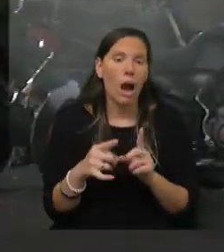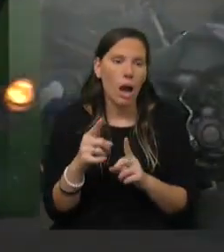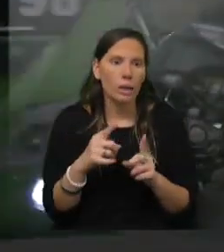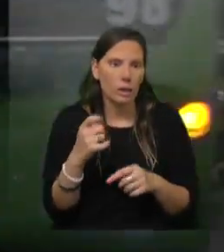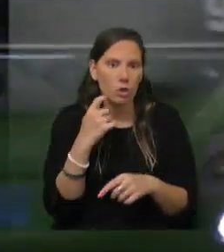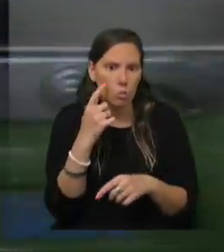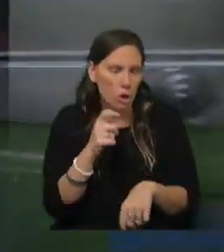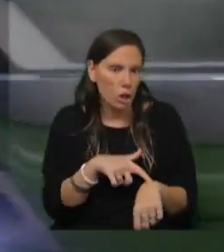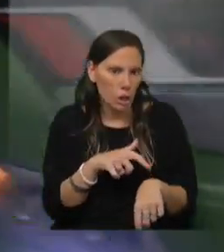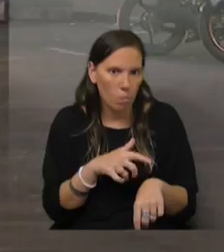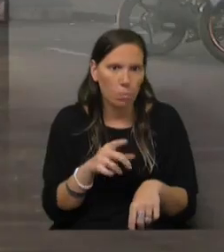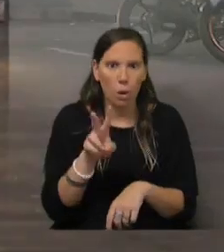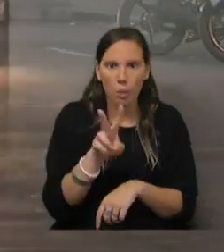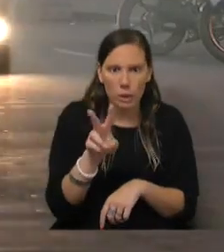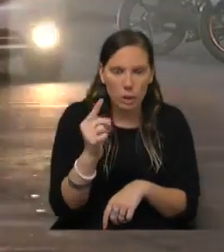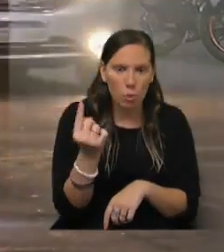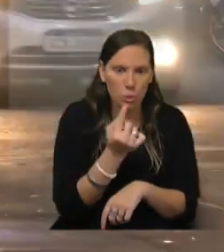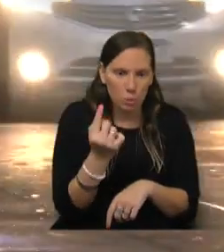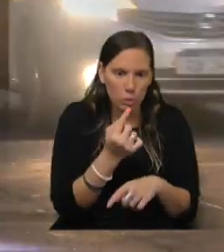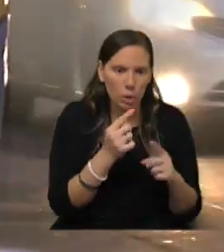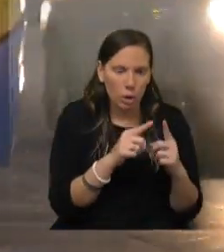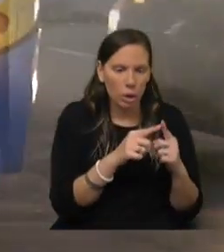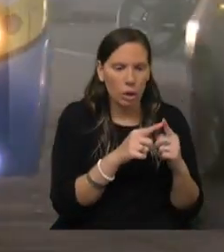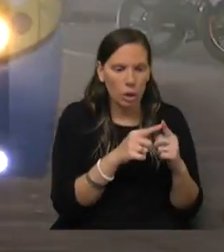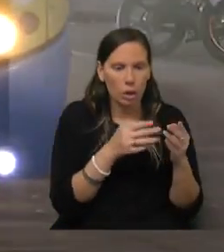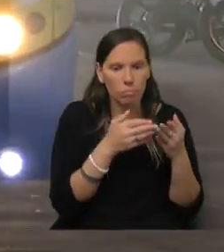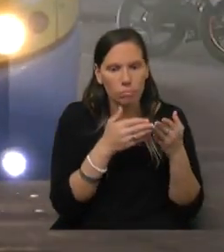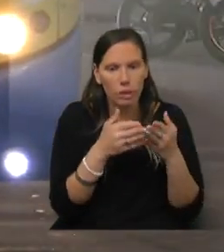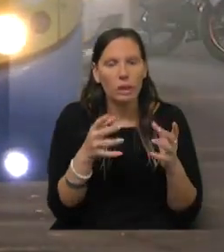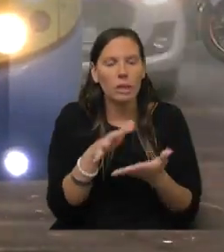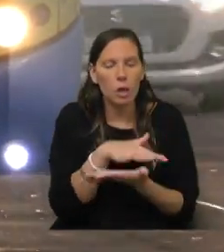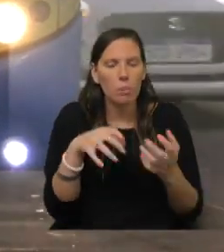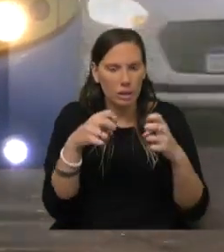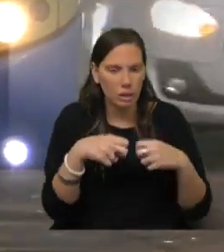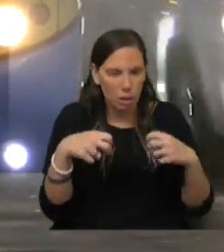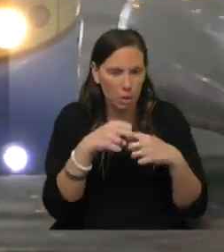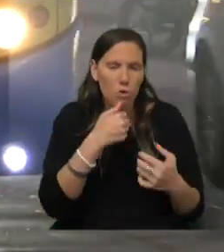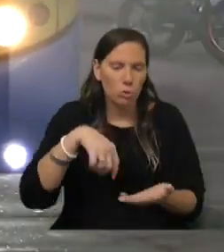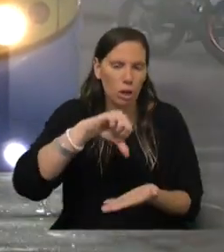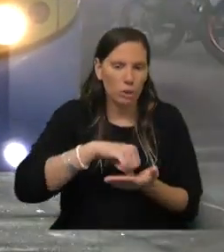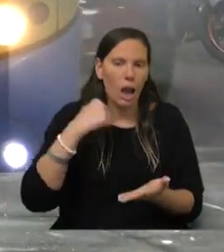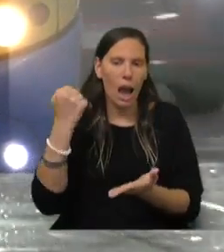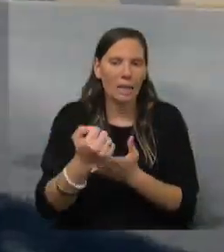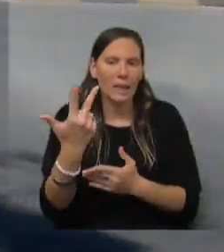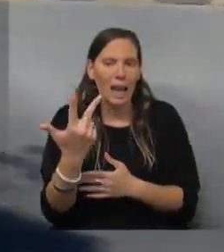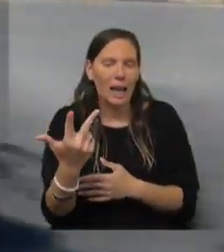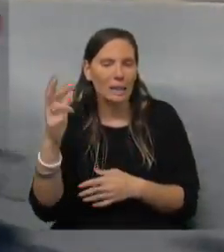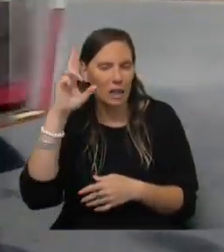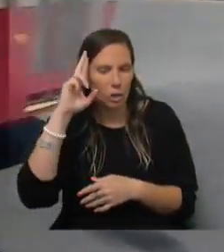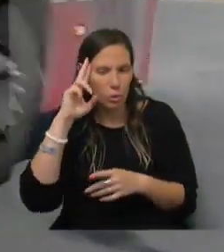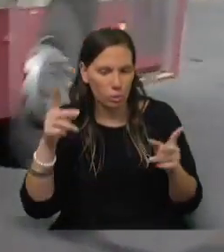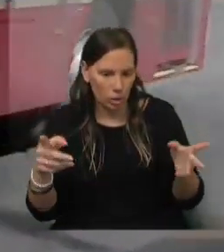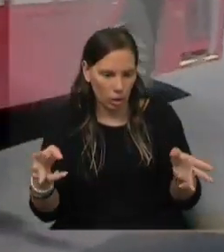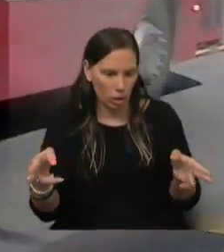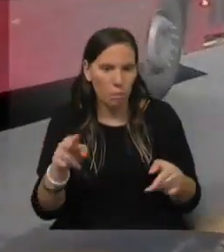impactan eh los 22 minutos que nos lleva desde Plaza Independencia o ciudad vieja hasta tres cruces hacerlo en